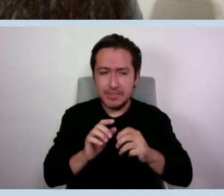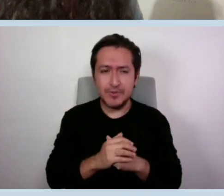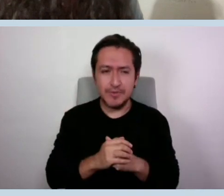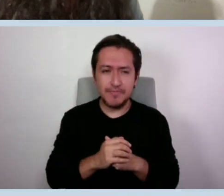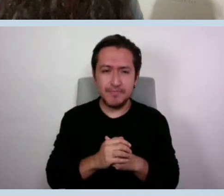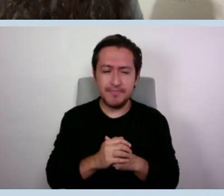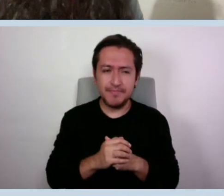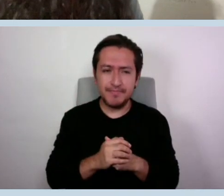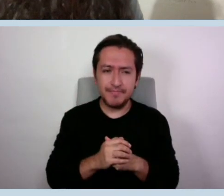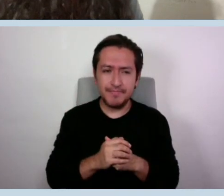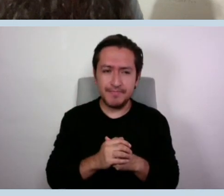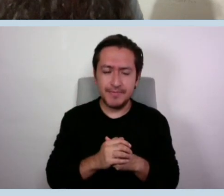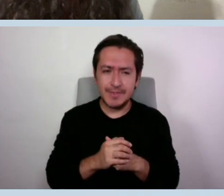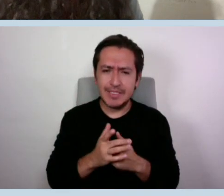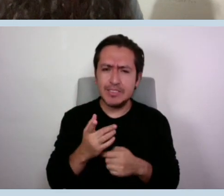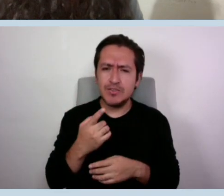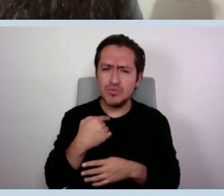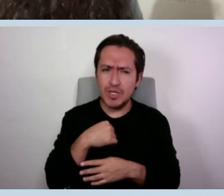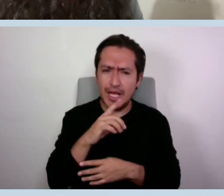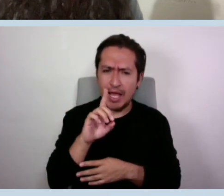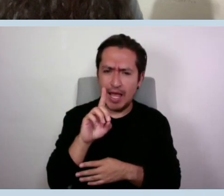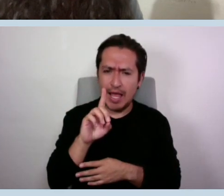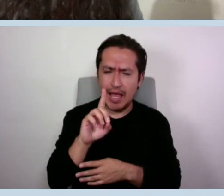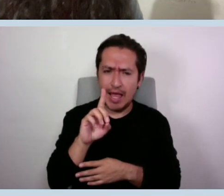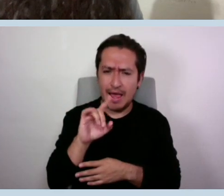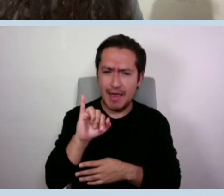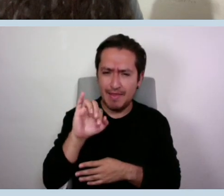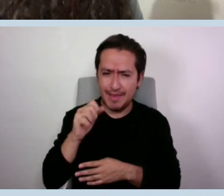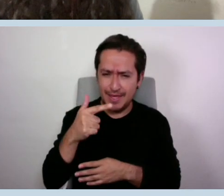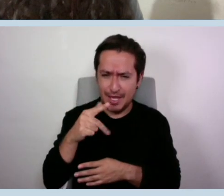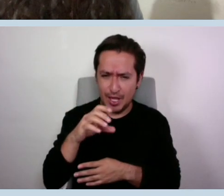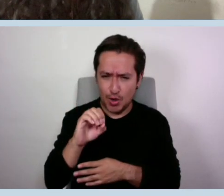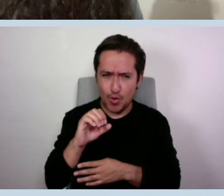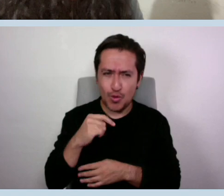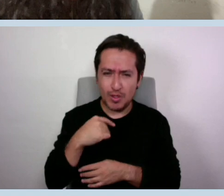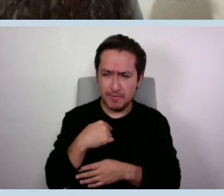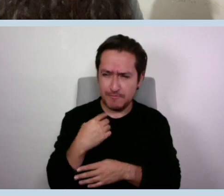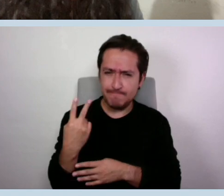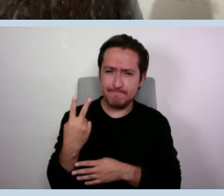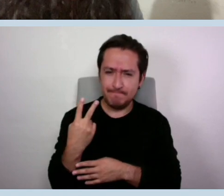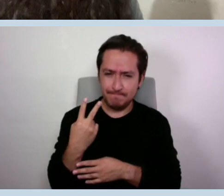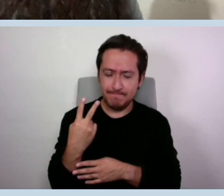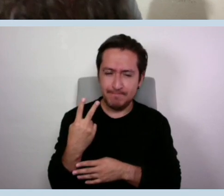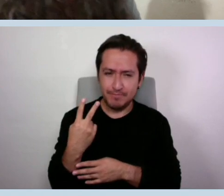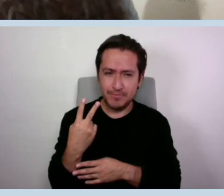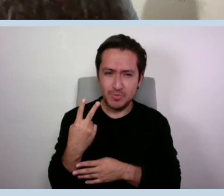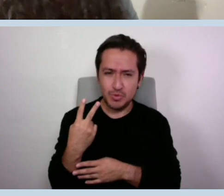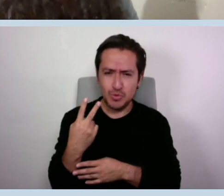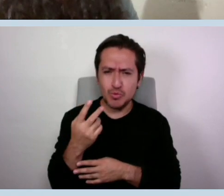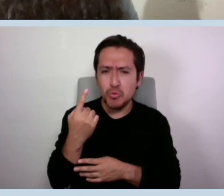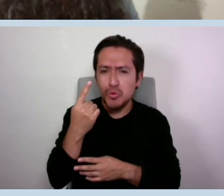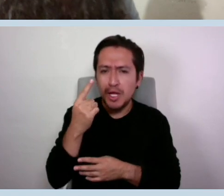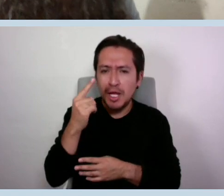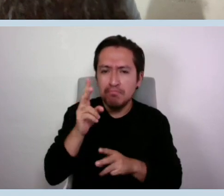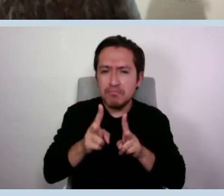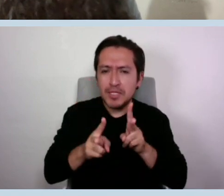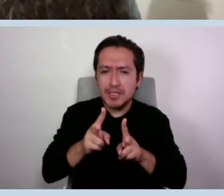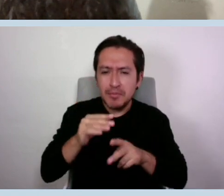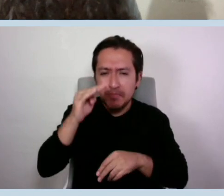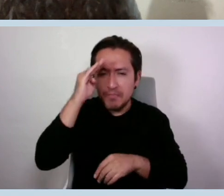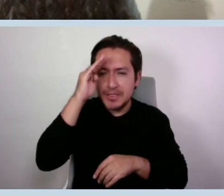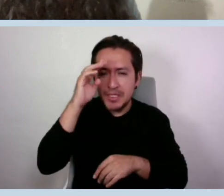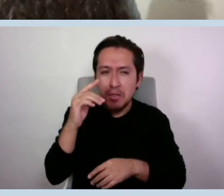e Nos tocó a Diego y a mí eh generar eh una charla bueno pensar una